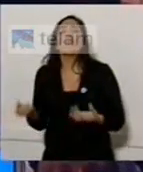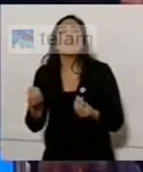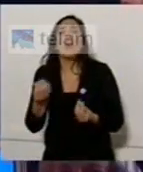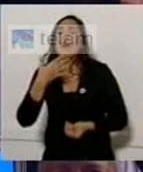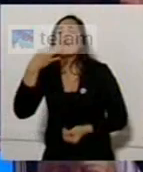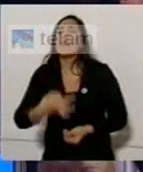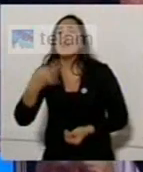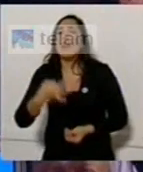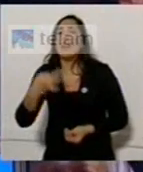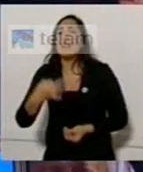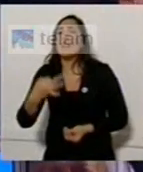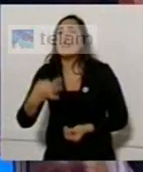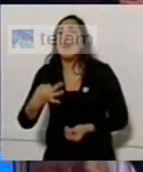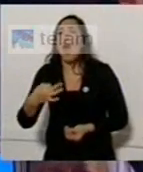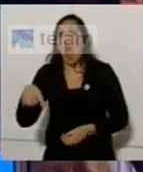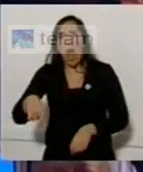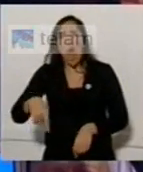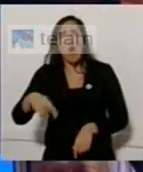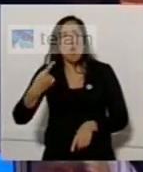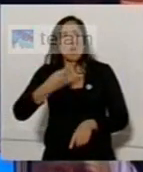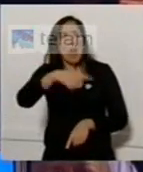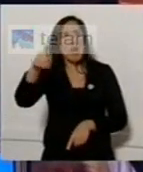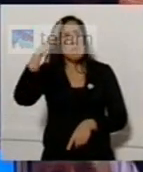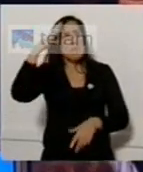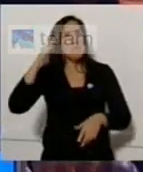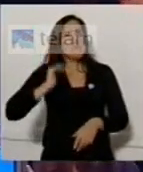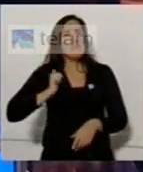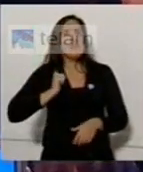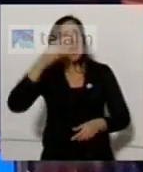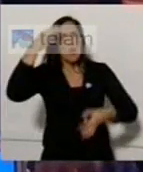que están siendo juzgados, porque es cierto